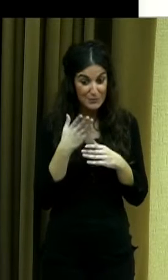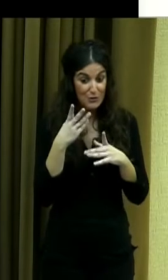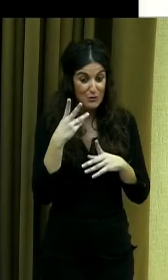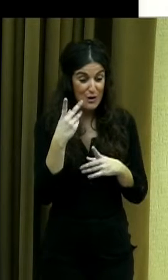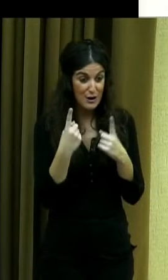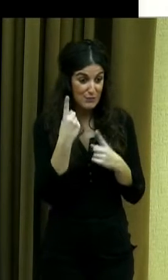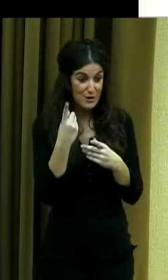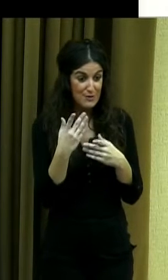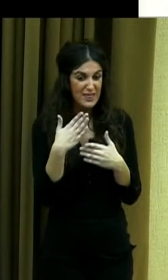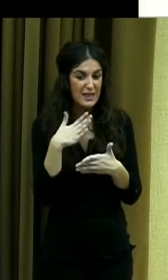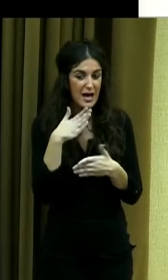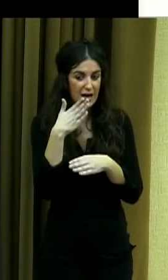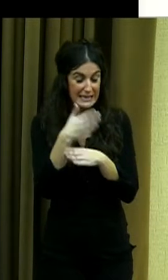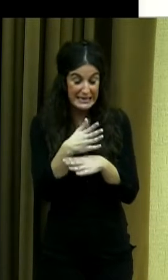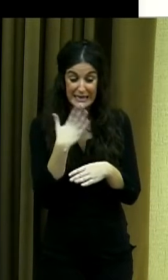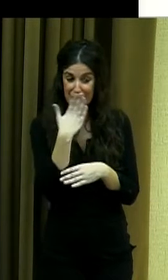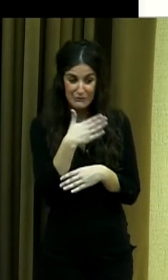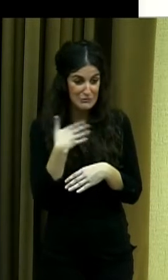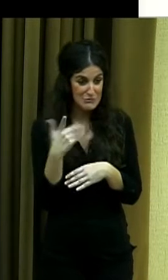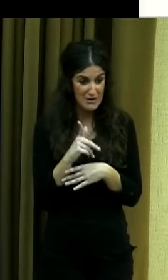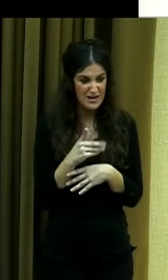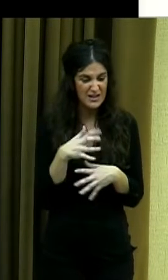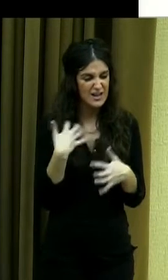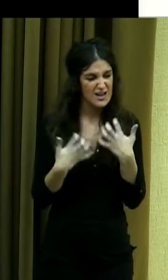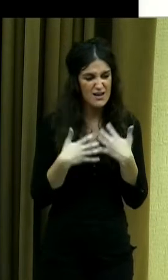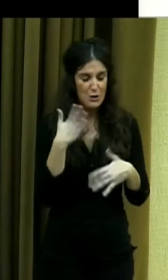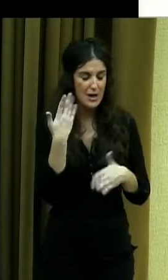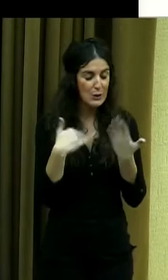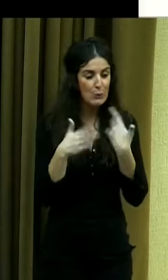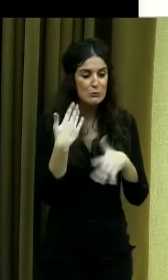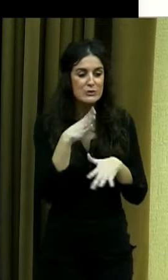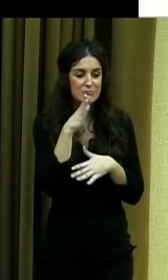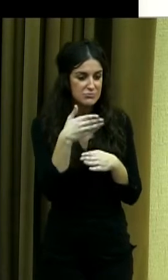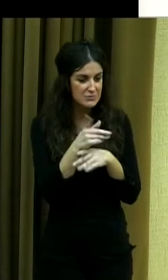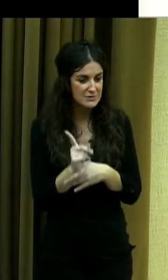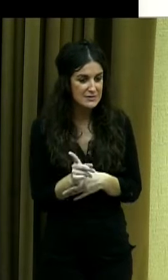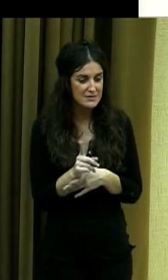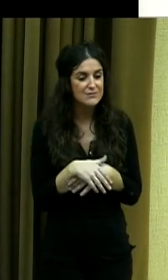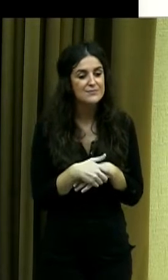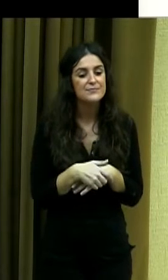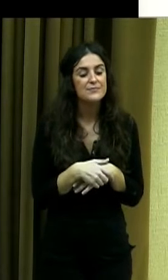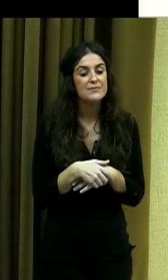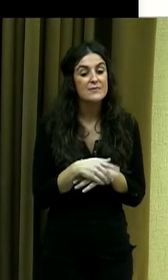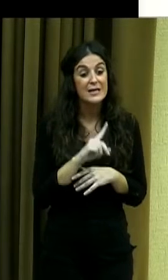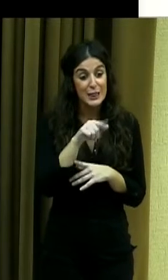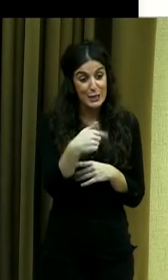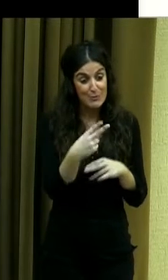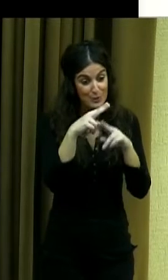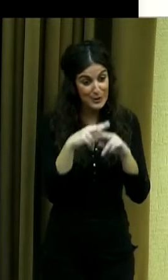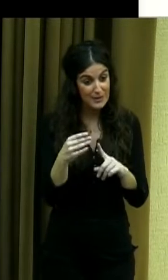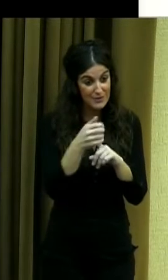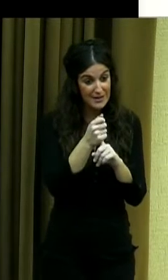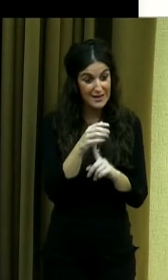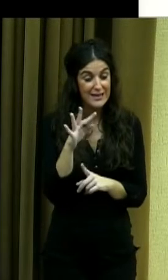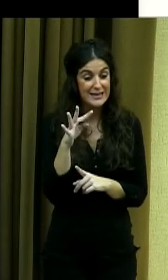siempre mil excusas para no levantarse por la mañana. Estaba triste, apática y con gran labilidad emocional. Posteriormente es diagnosticada de TDAH